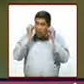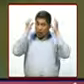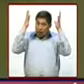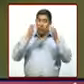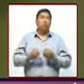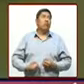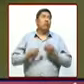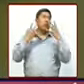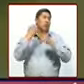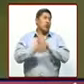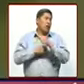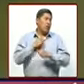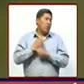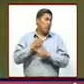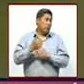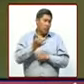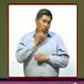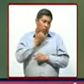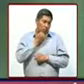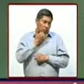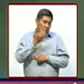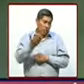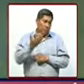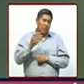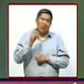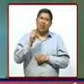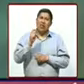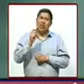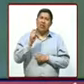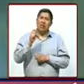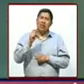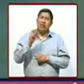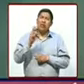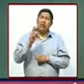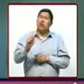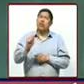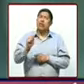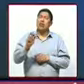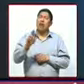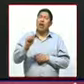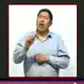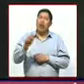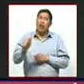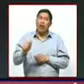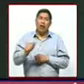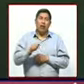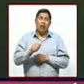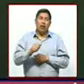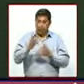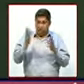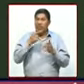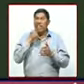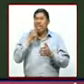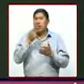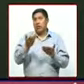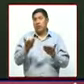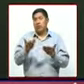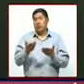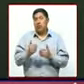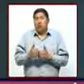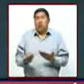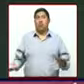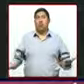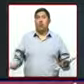hace muchos años atrás, lo ocurrido, por ejemplo, en Tarata, en Cochabamba y en otras regiones. A ver, ¿qué dice la población? ¿Qué podemos hacer?